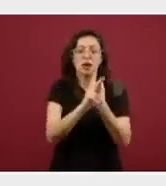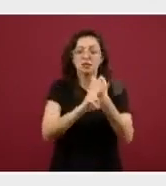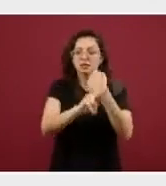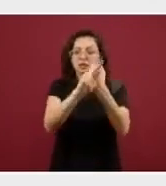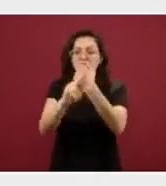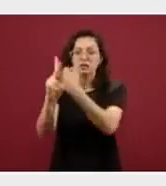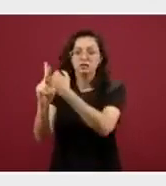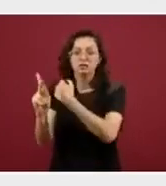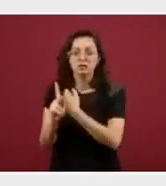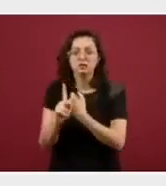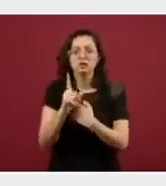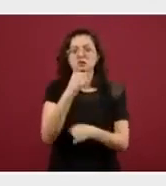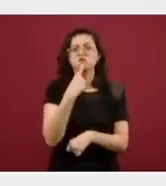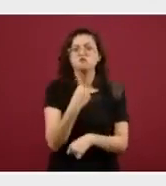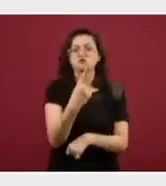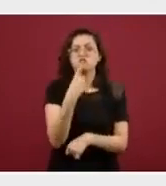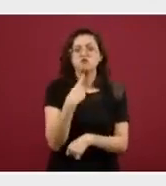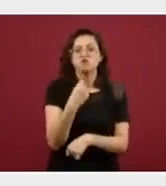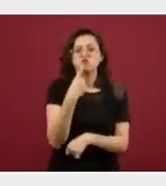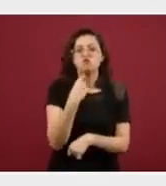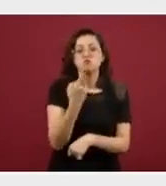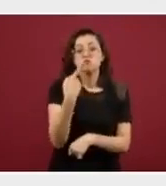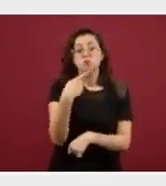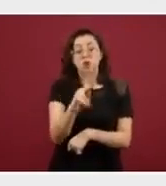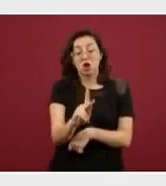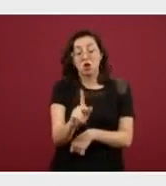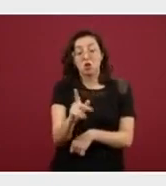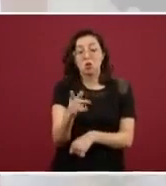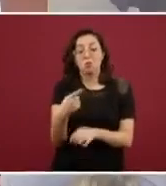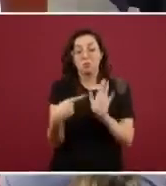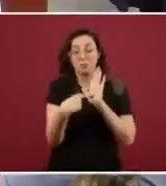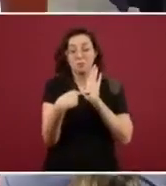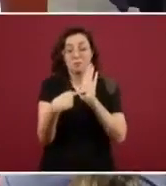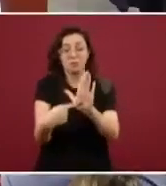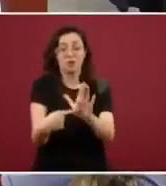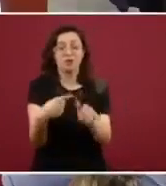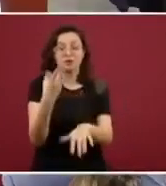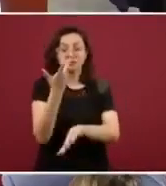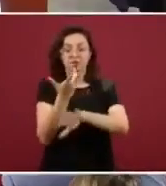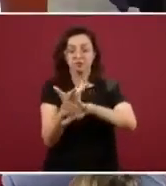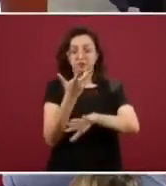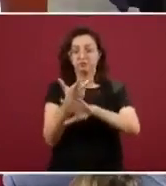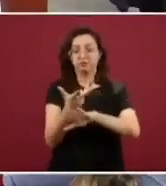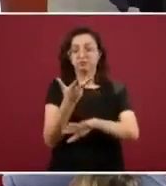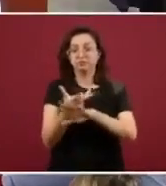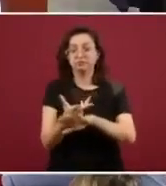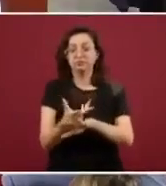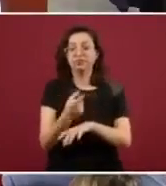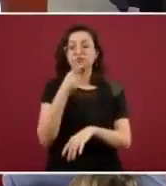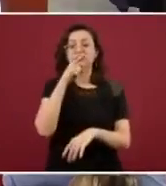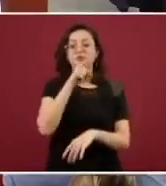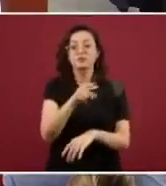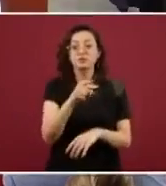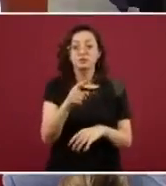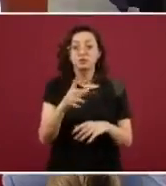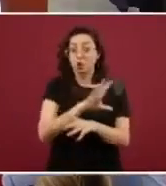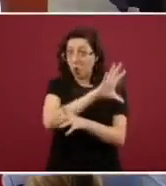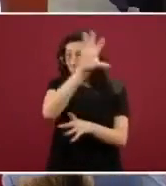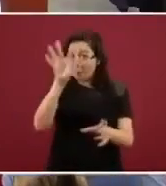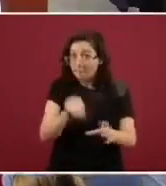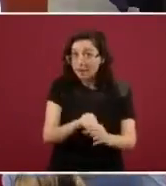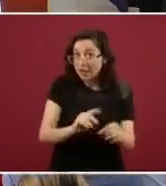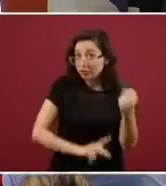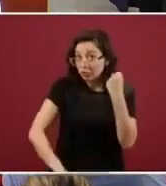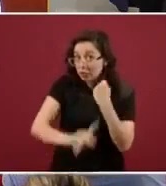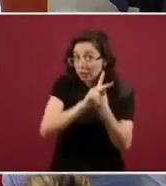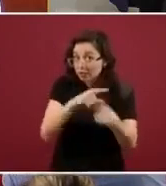países con transmisión activa, pero como lo voy a ejemplificar con el mapa de Estados Unidos, esta transmisión ocurre en parches, no necesariamente es